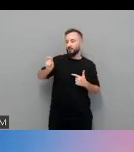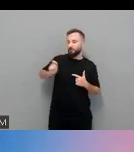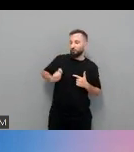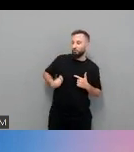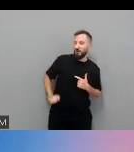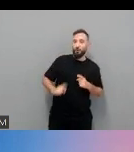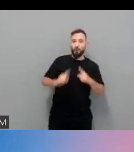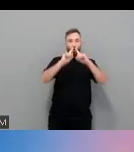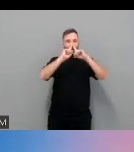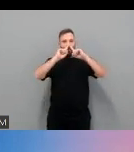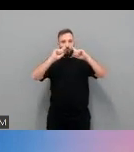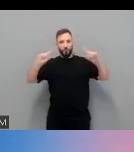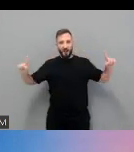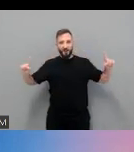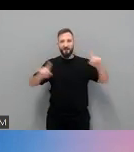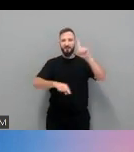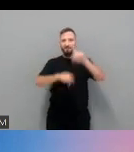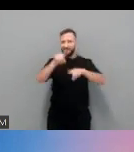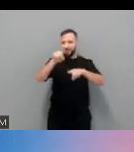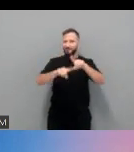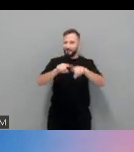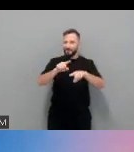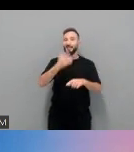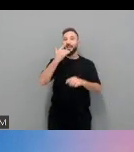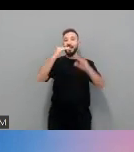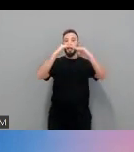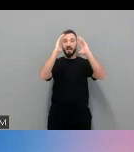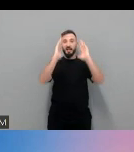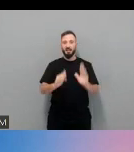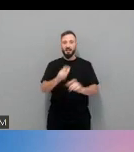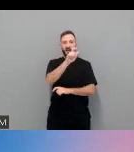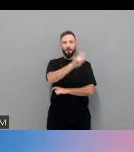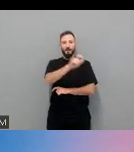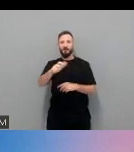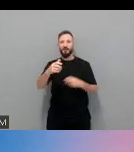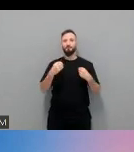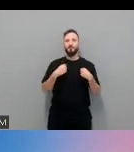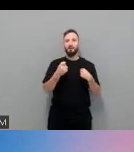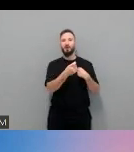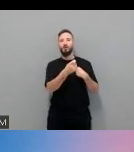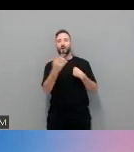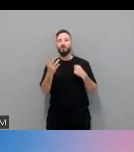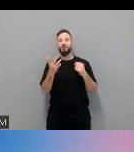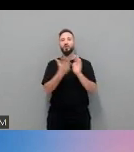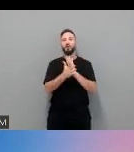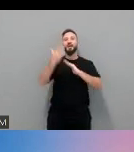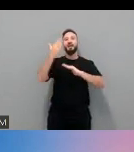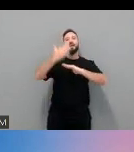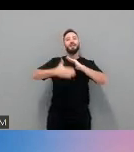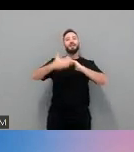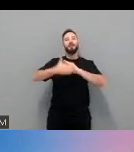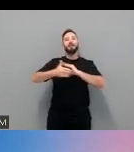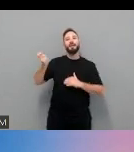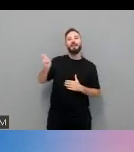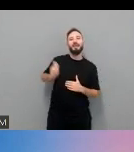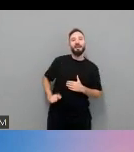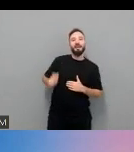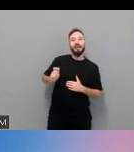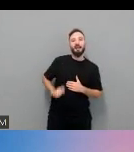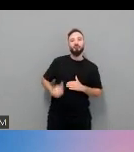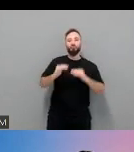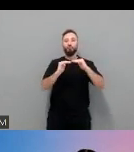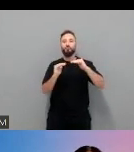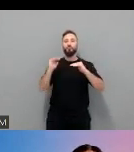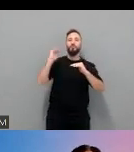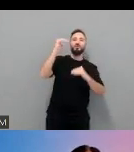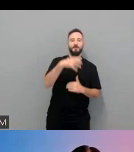En función del número de personas que llevamos en casa, va a haber un límite de ingresos que no podemos superar. Es por ello